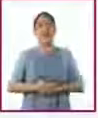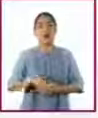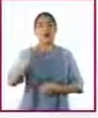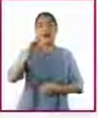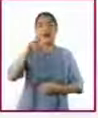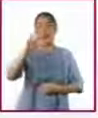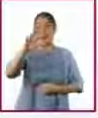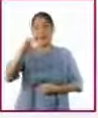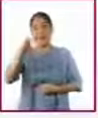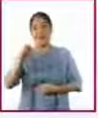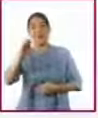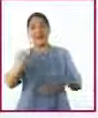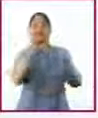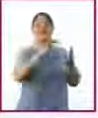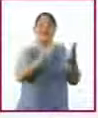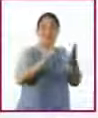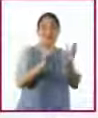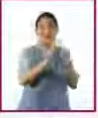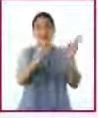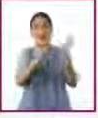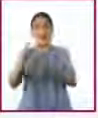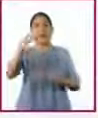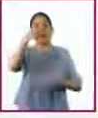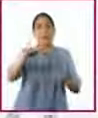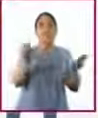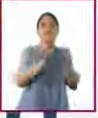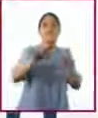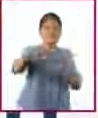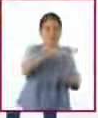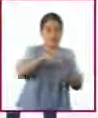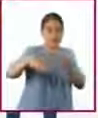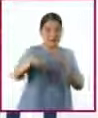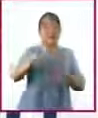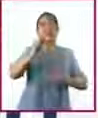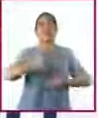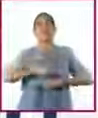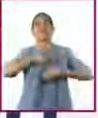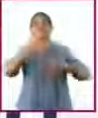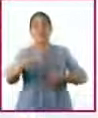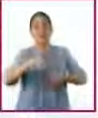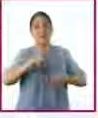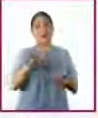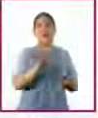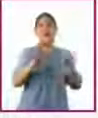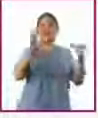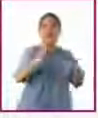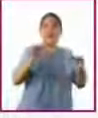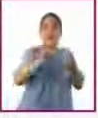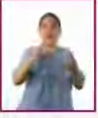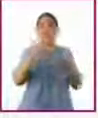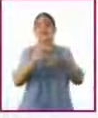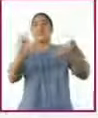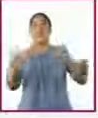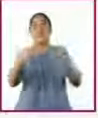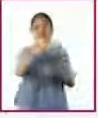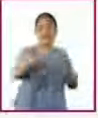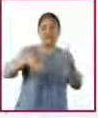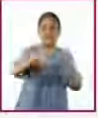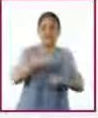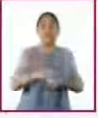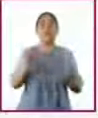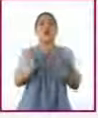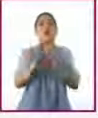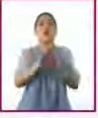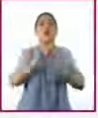para dar ejemplo de los tipos de ambiente, narrador, personajes, historias, exponer acerca de su